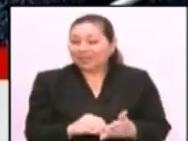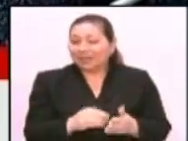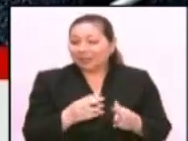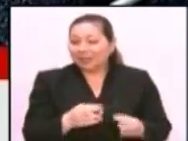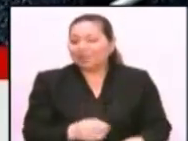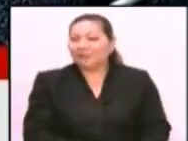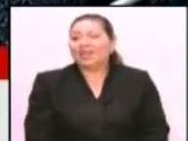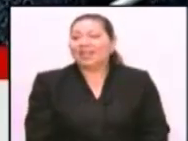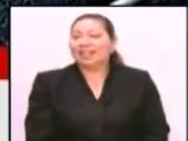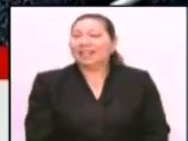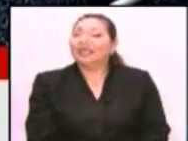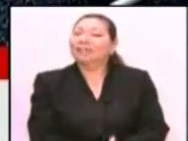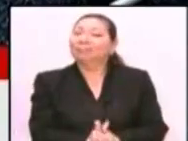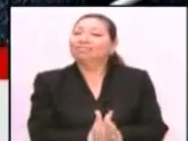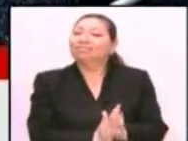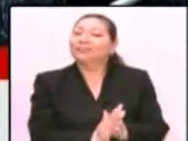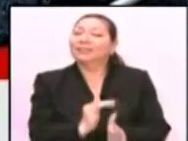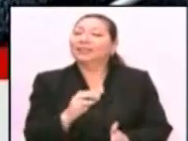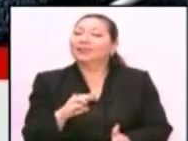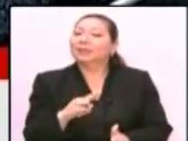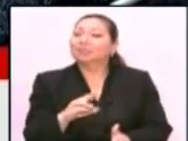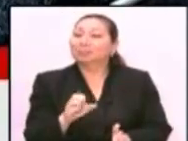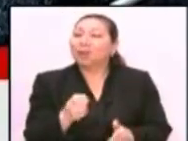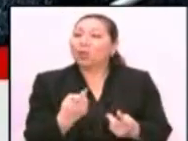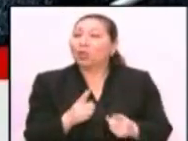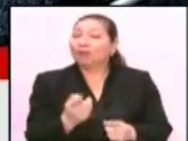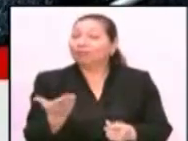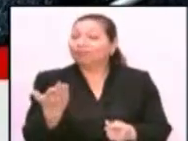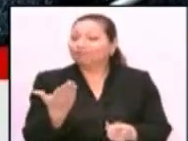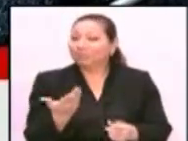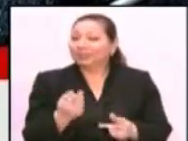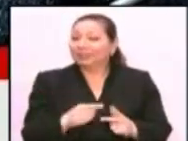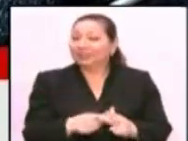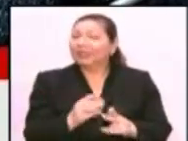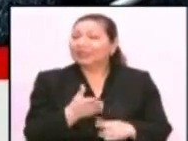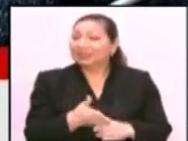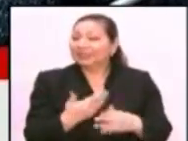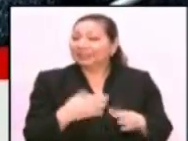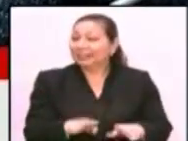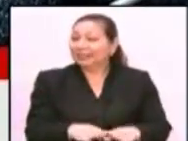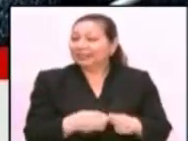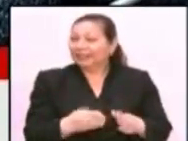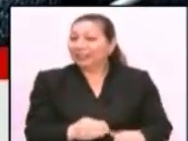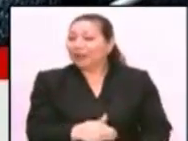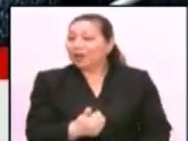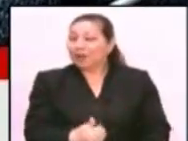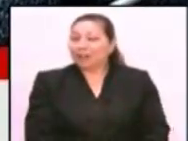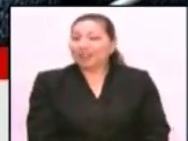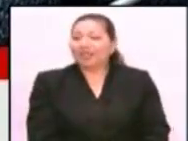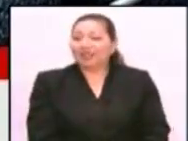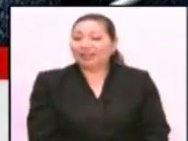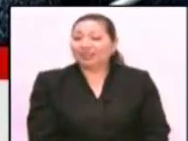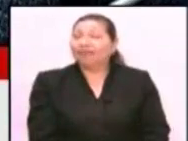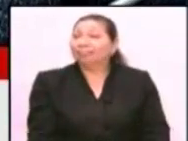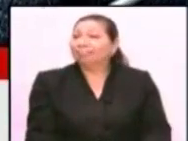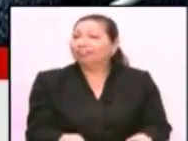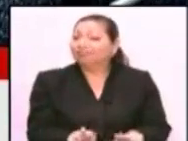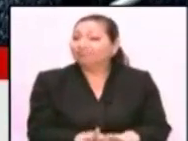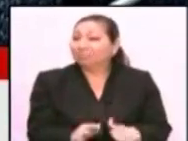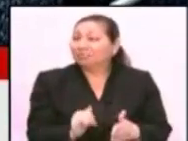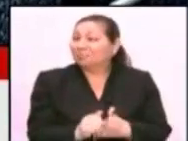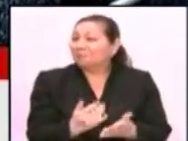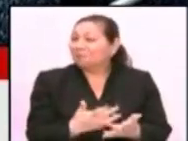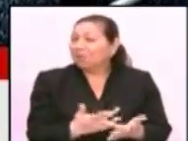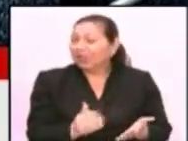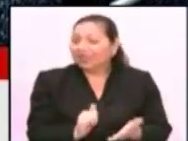¿verdad? Y el INPE ha ido, cuando usted recién ha llegado, han ido y han abierto el otro espacio, que estaba cerrado, un espacio